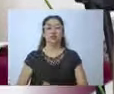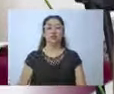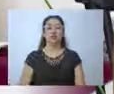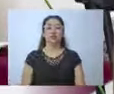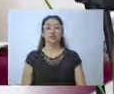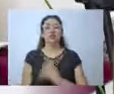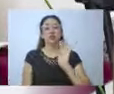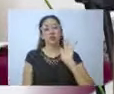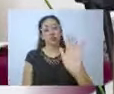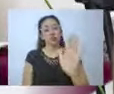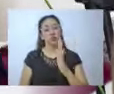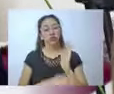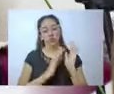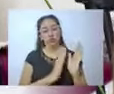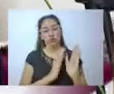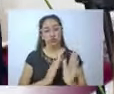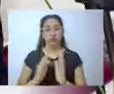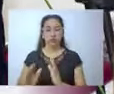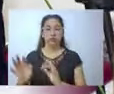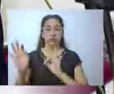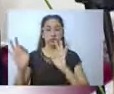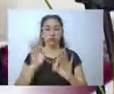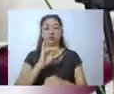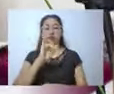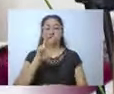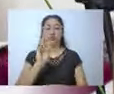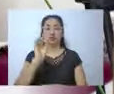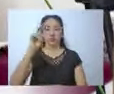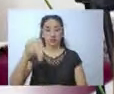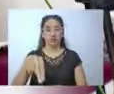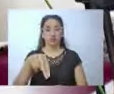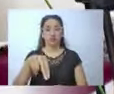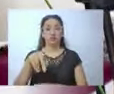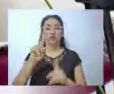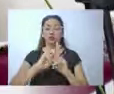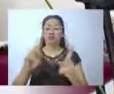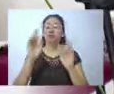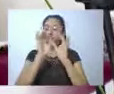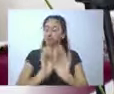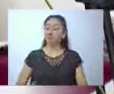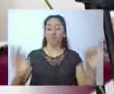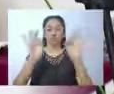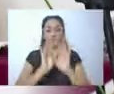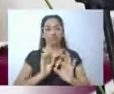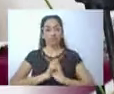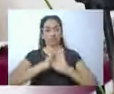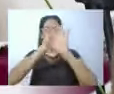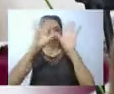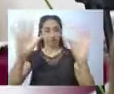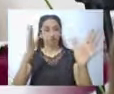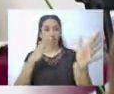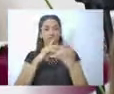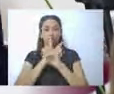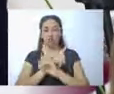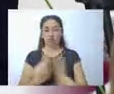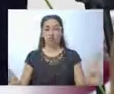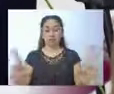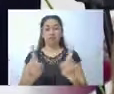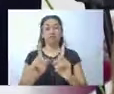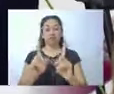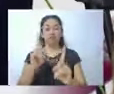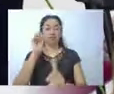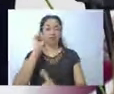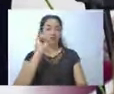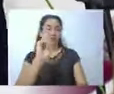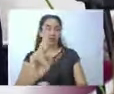como lo ha pedido la regidora Ivonne Tapia, va a seguir un procedimiento, pero es importante aclarar la diferencia. Una cosa es el trabajo